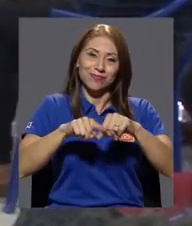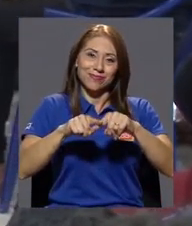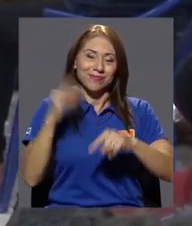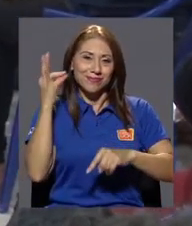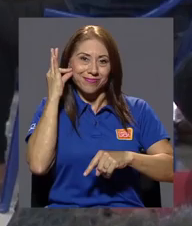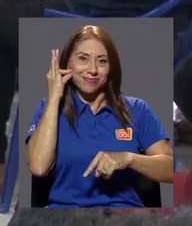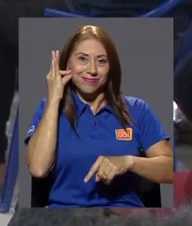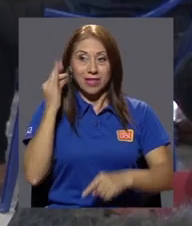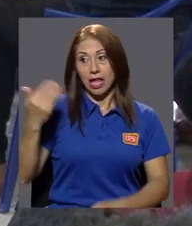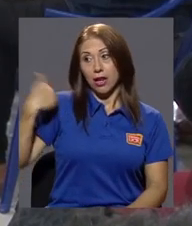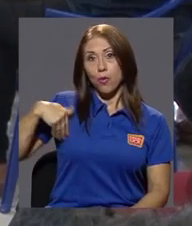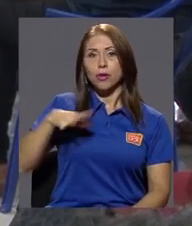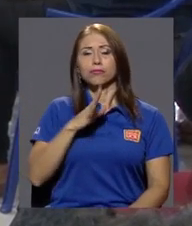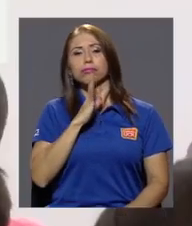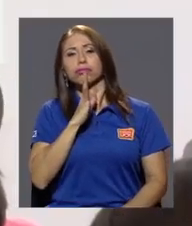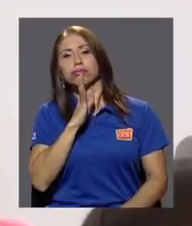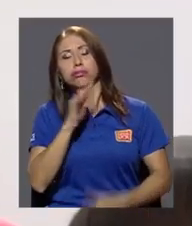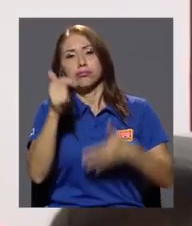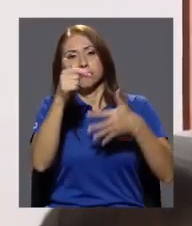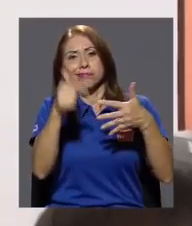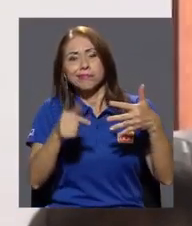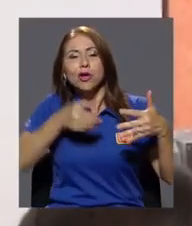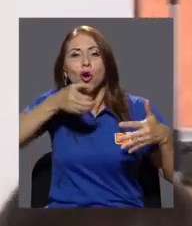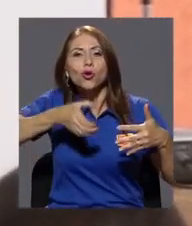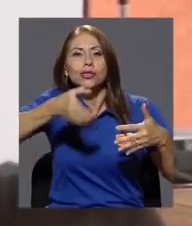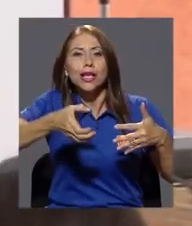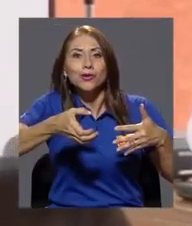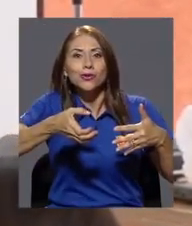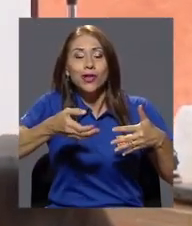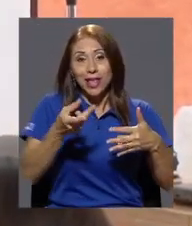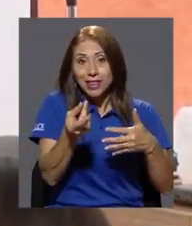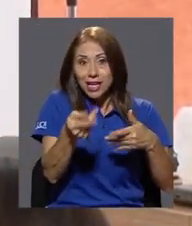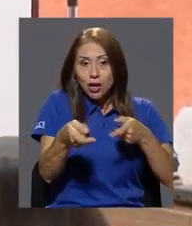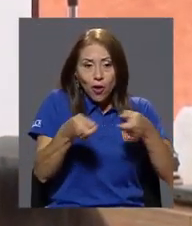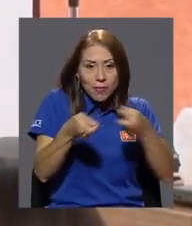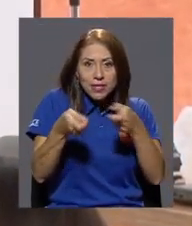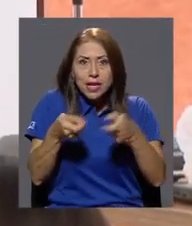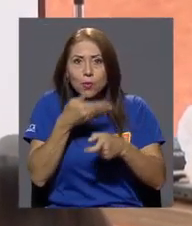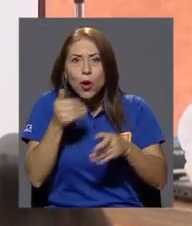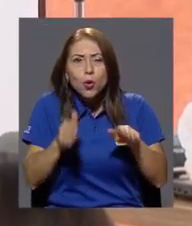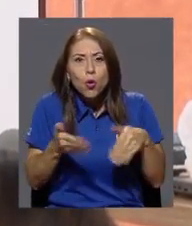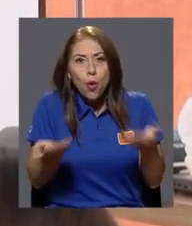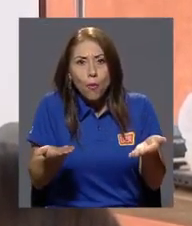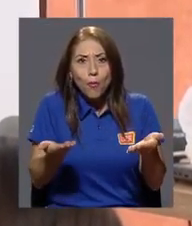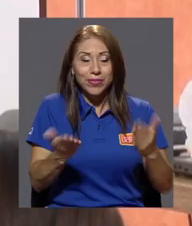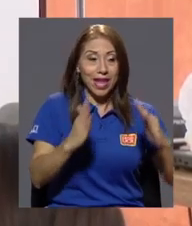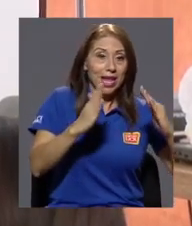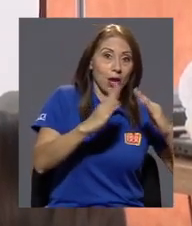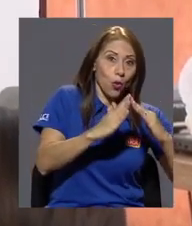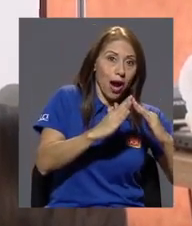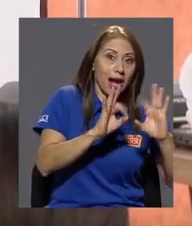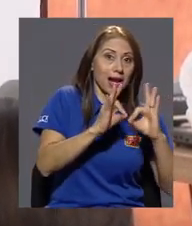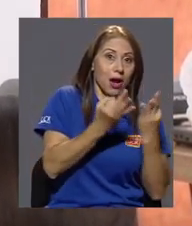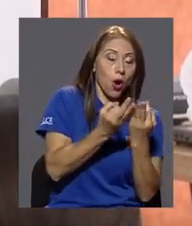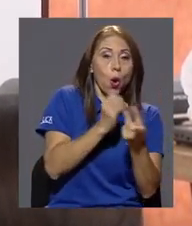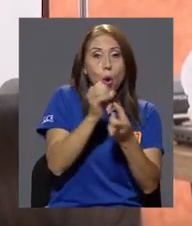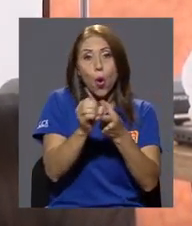El expositor brindó a las asistentes consejos útiles sobre cómo administrar mejor su dinero en el hogar o